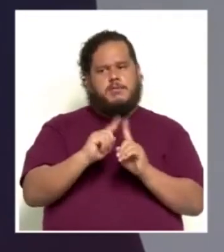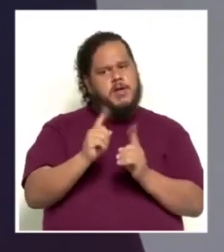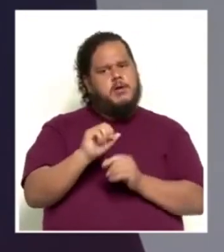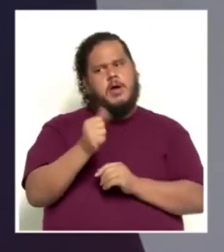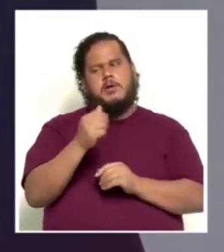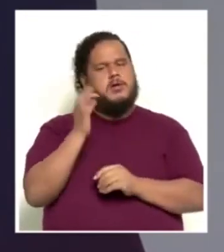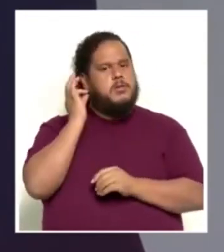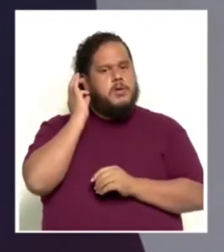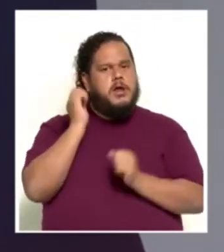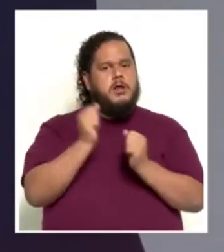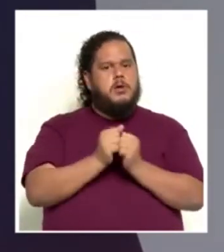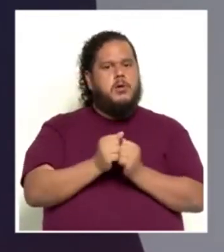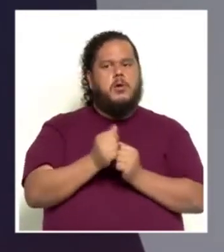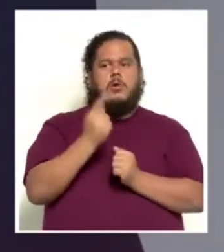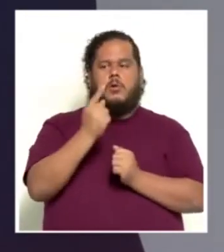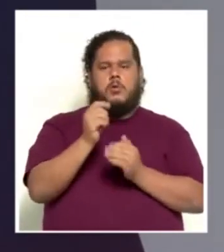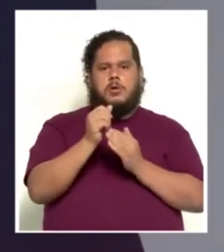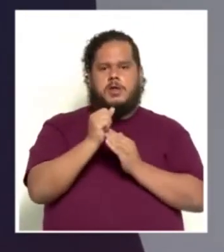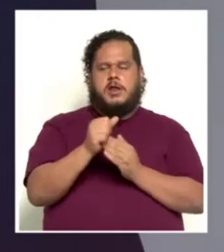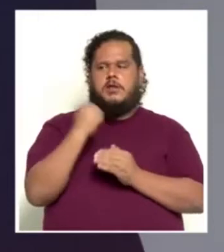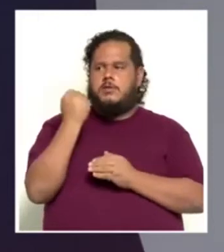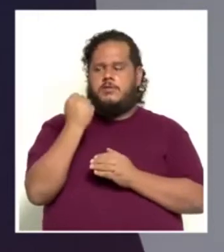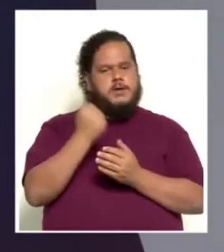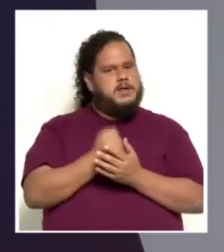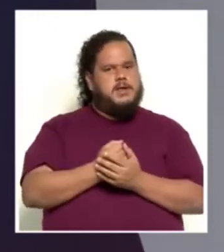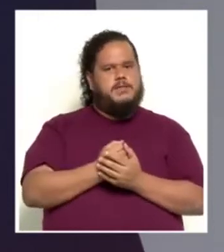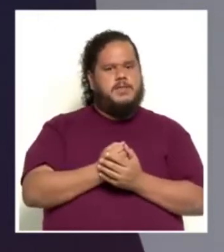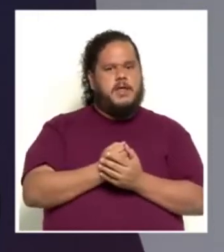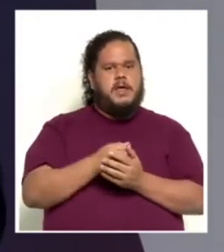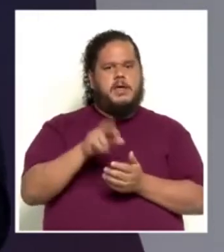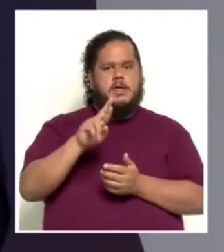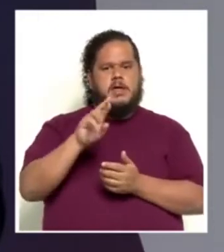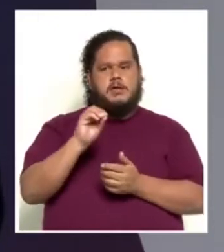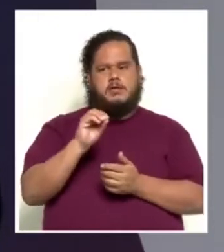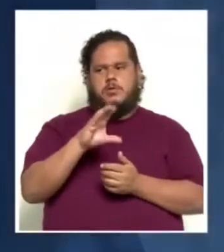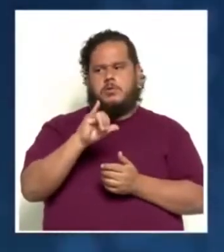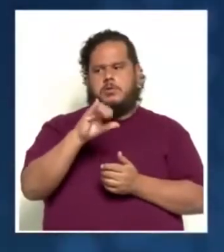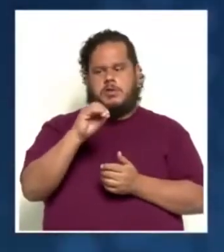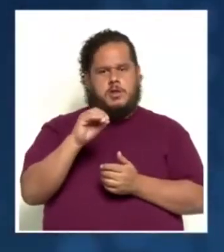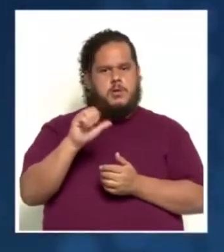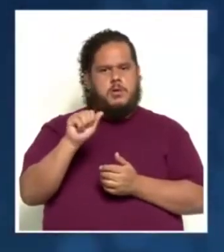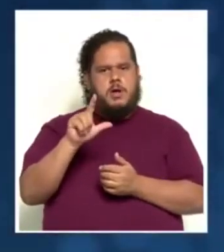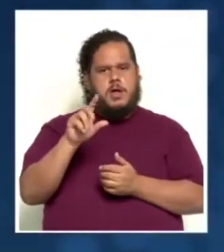otra mujer con un liderazgo fuerte, que es Rocío Alfaro,